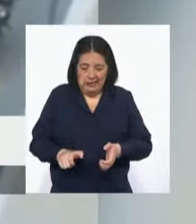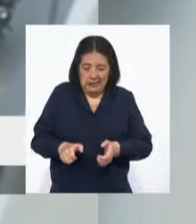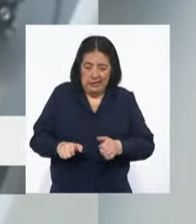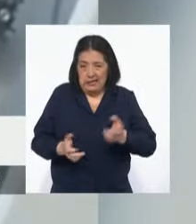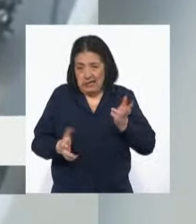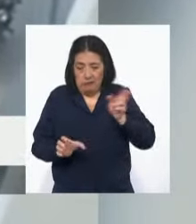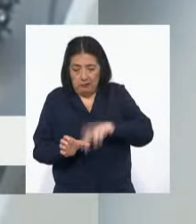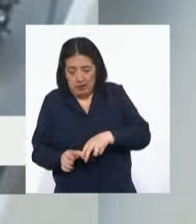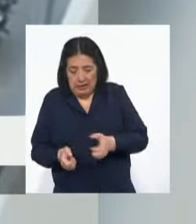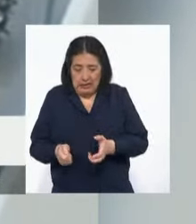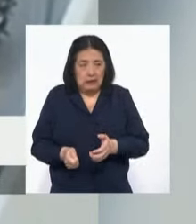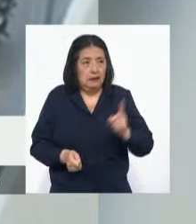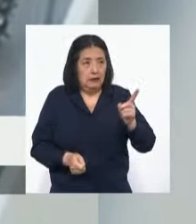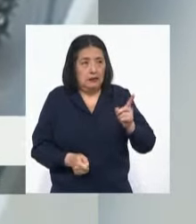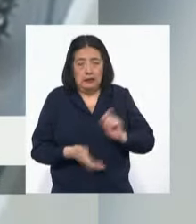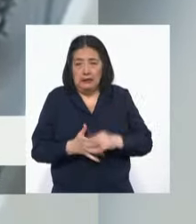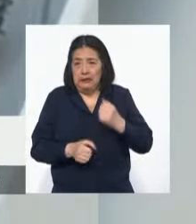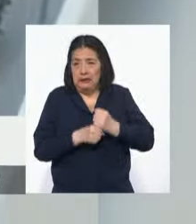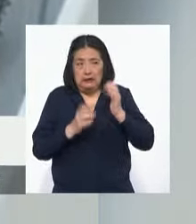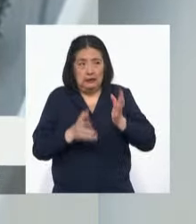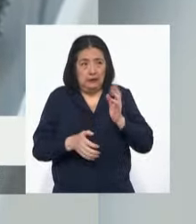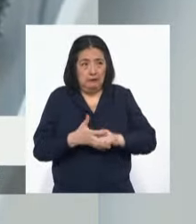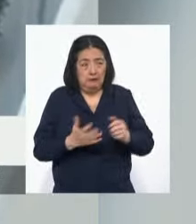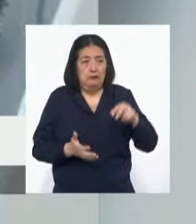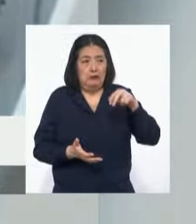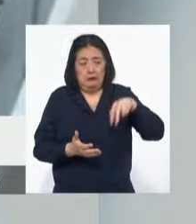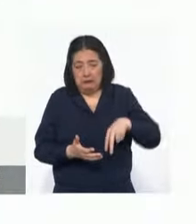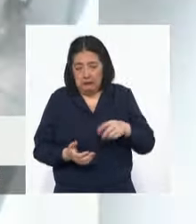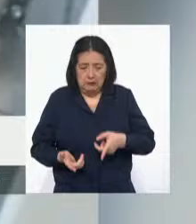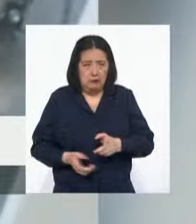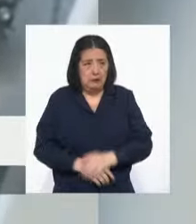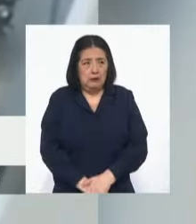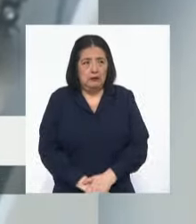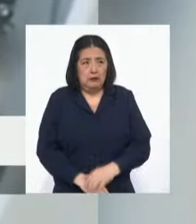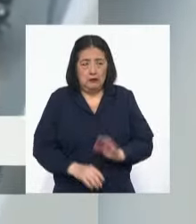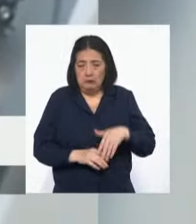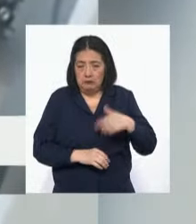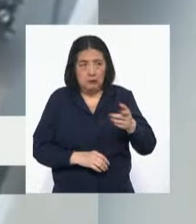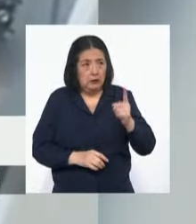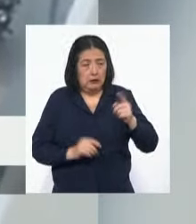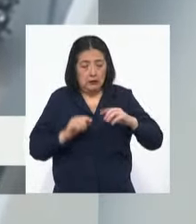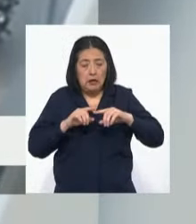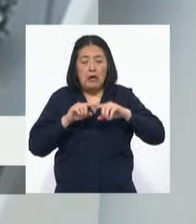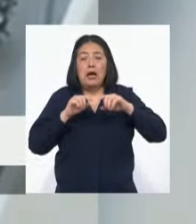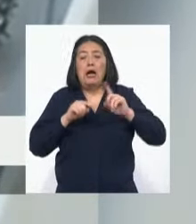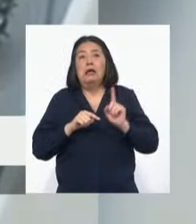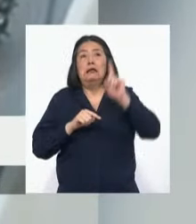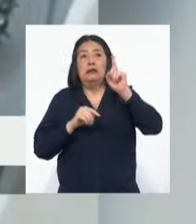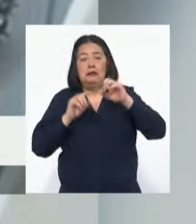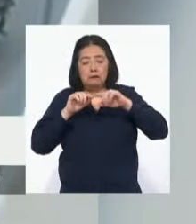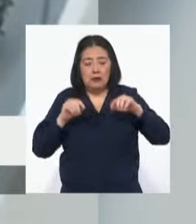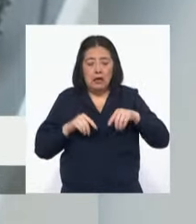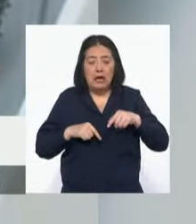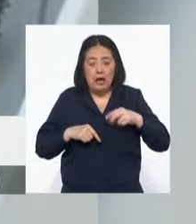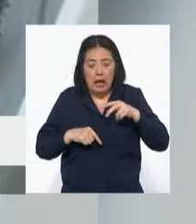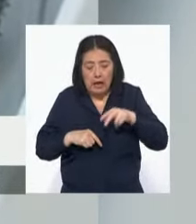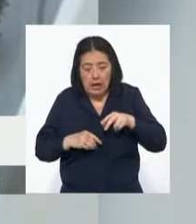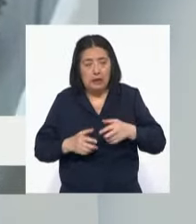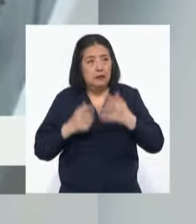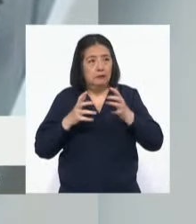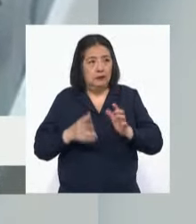mientras el trabajador amenazado se mantiene de pie a un lado. De pronto por el balcón se asoma quien sería el empresario y